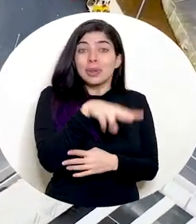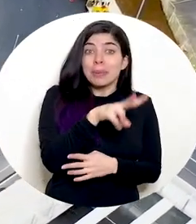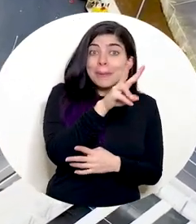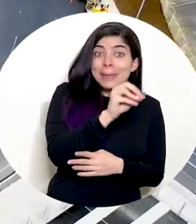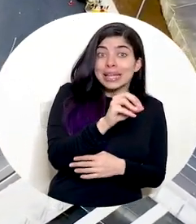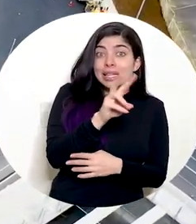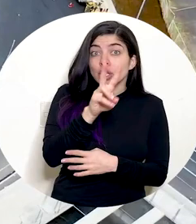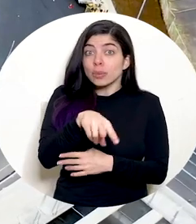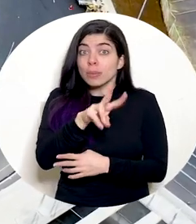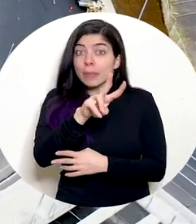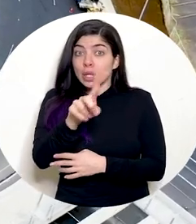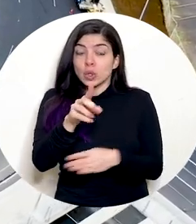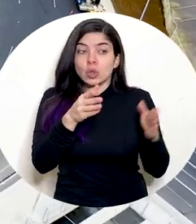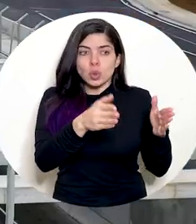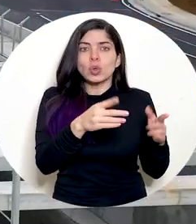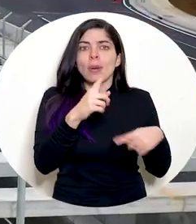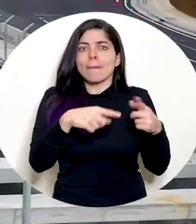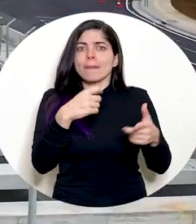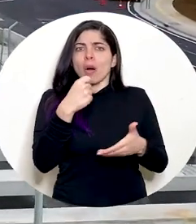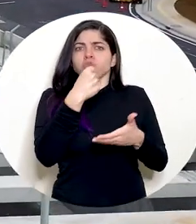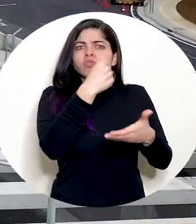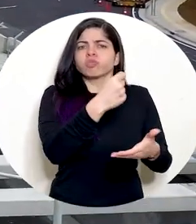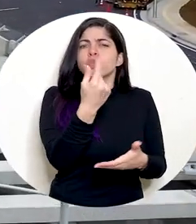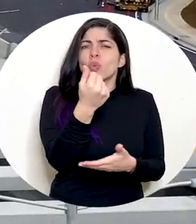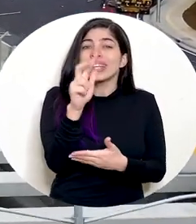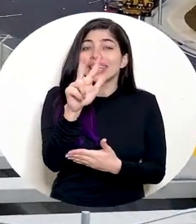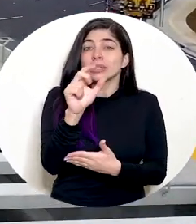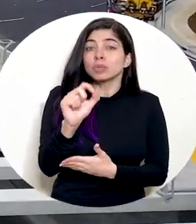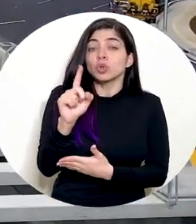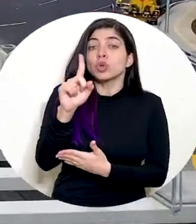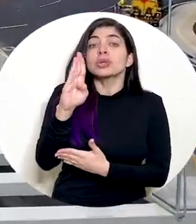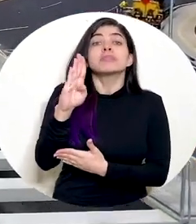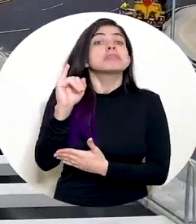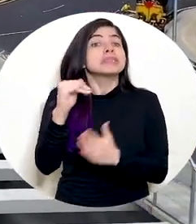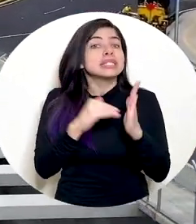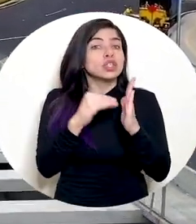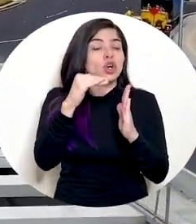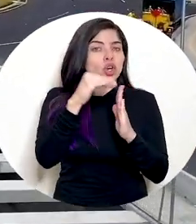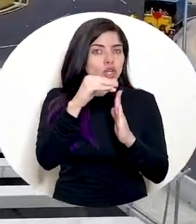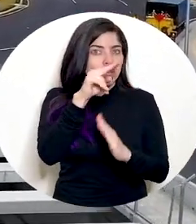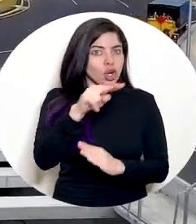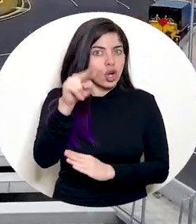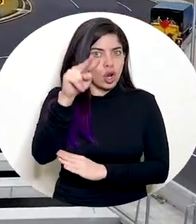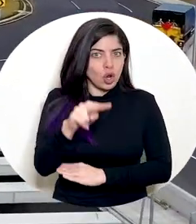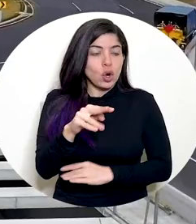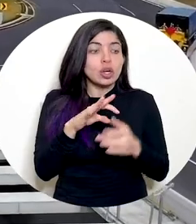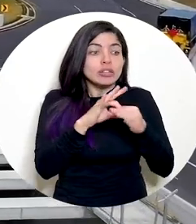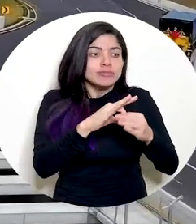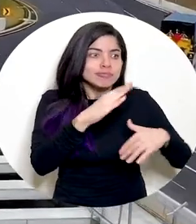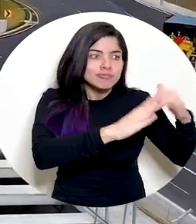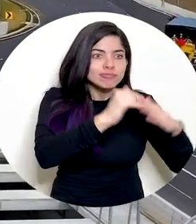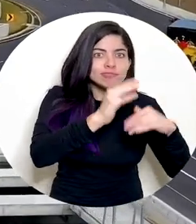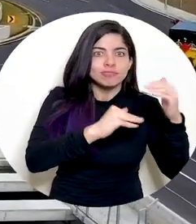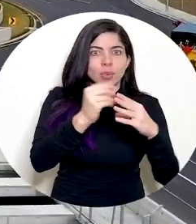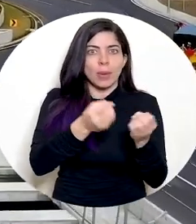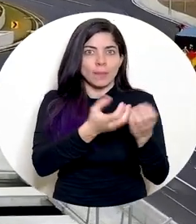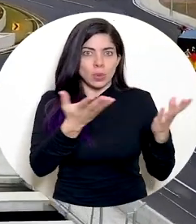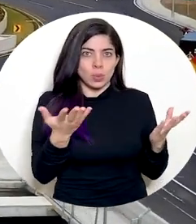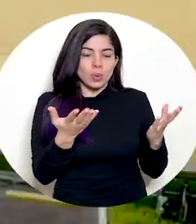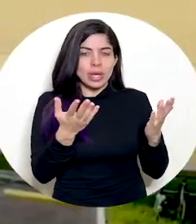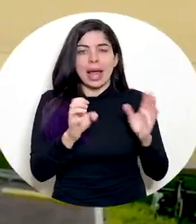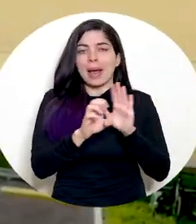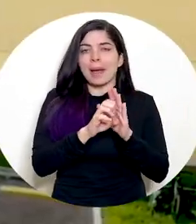Entre 2020 y 2021 invertiremos 3.1 billones de colones en proyectos de infraestructura